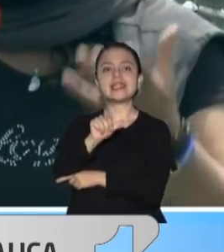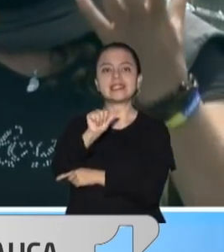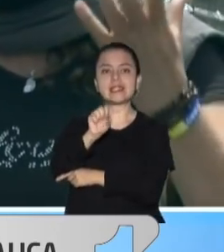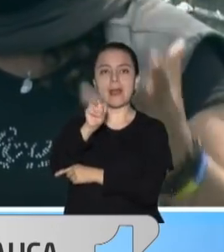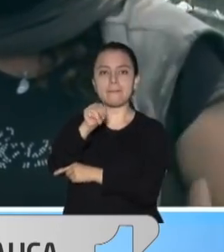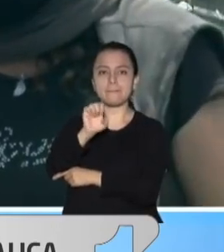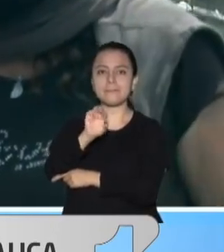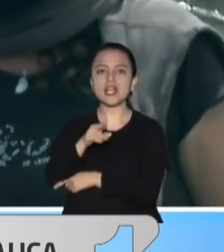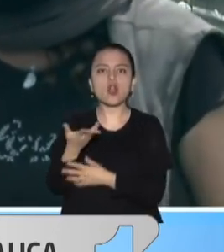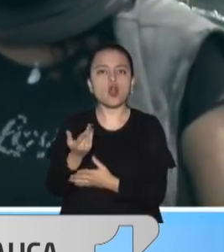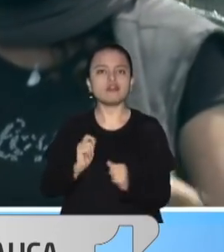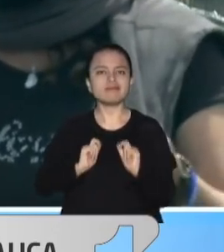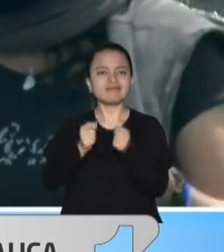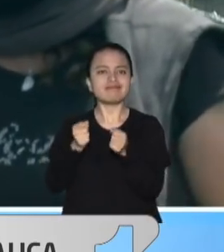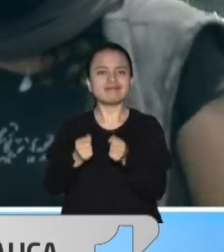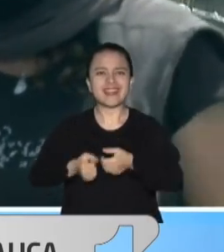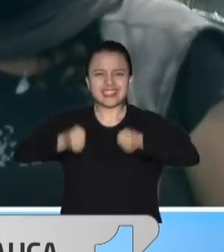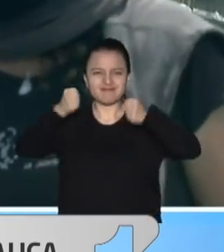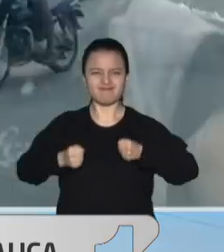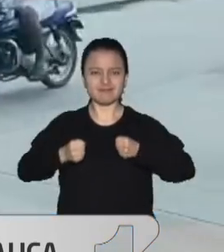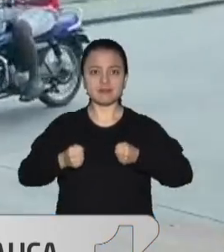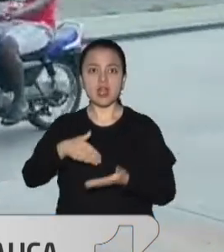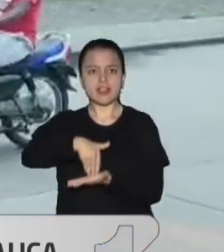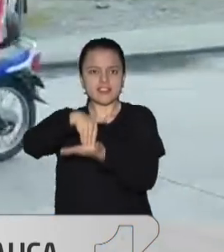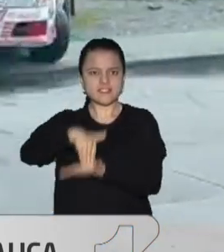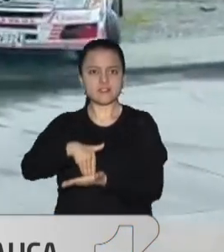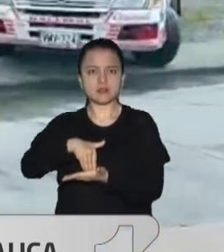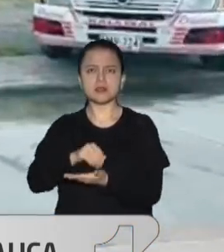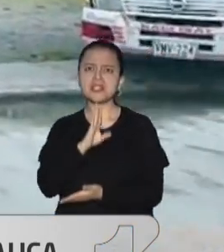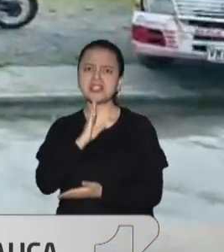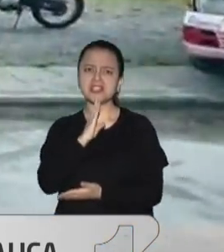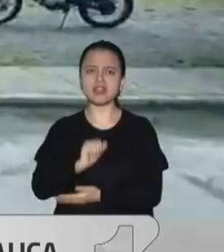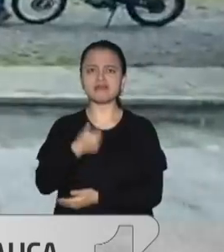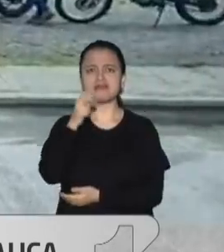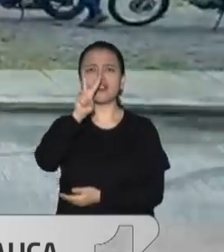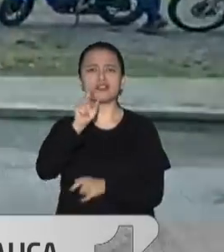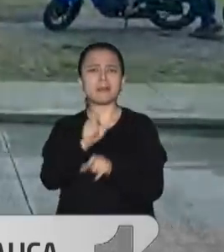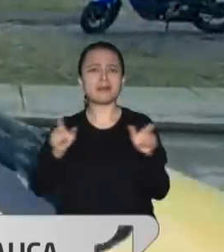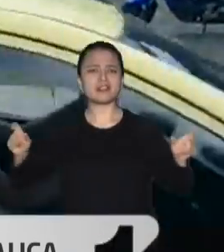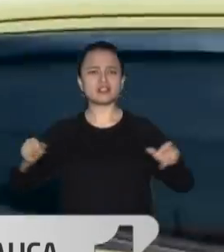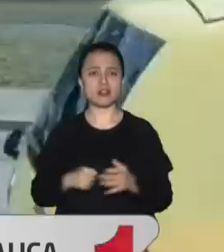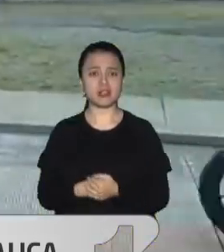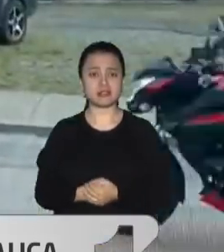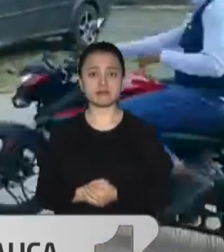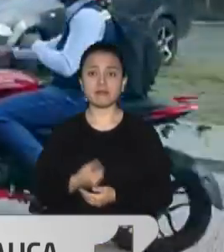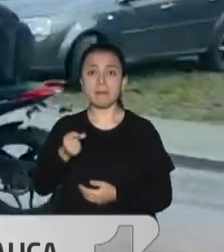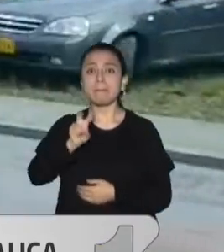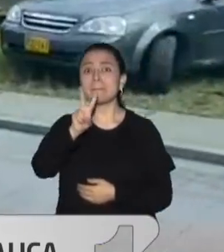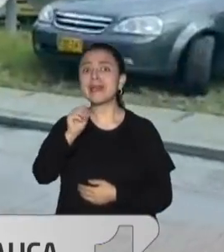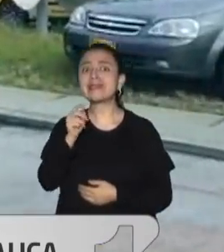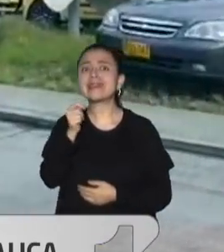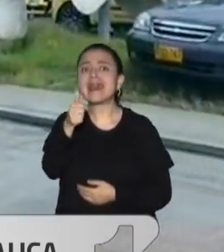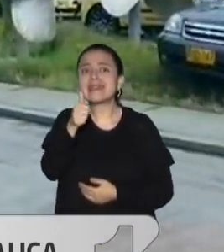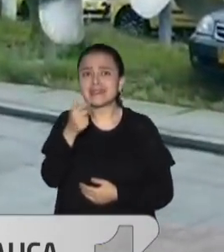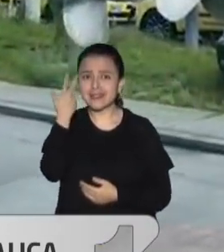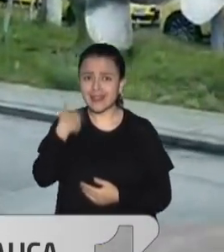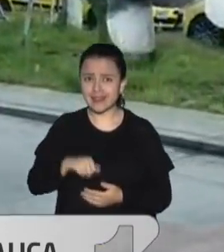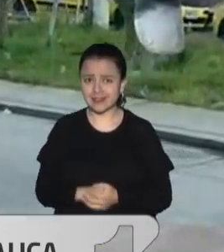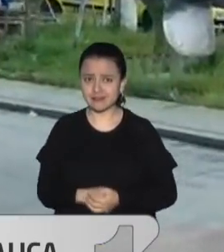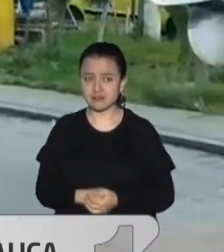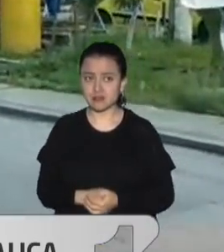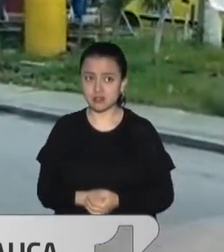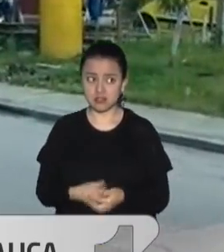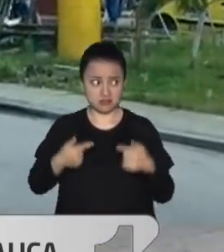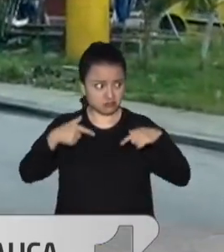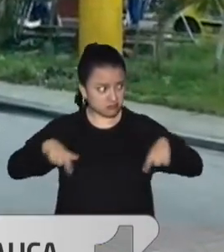nosotros hemos resistido en paz, resistimos 12 personas en paz, casi 20 días. Entonces yo quiero dejarles claro que aquí